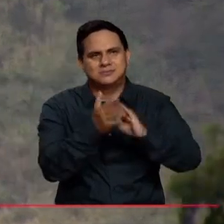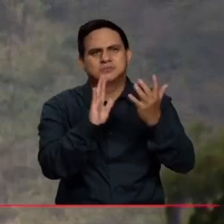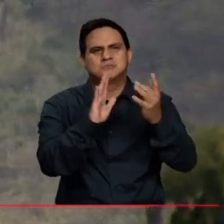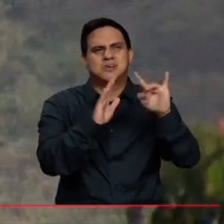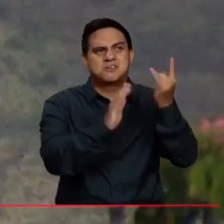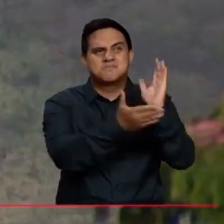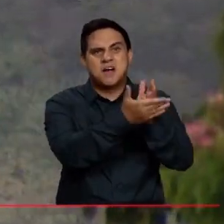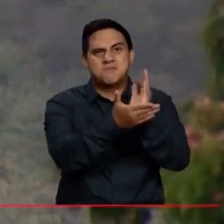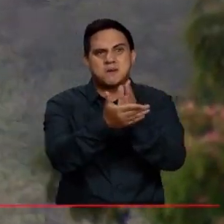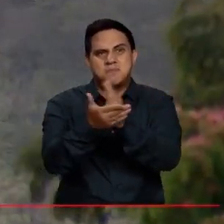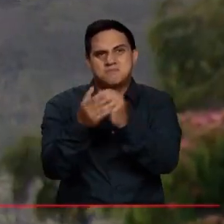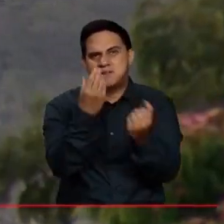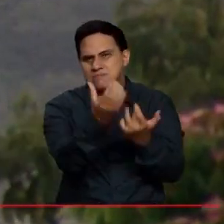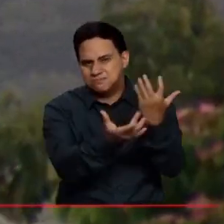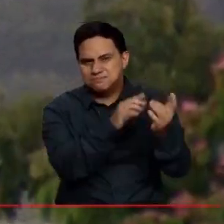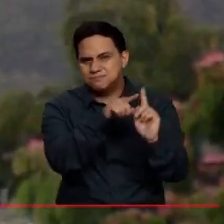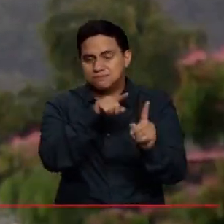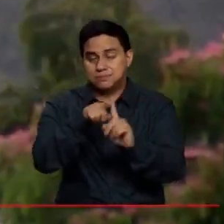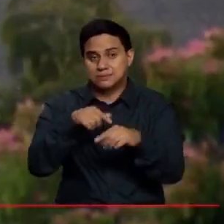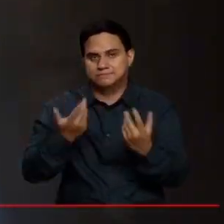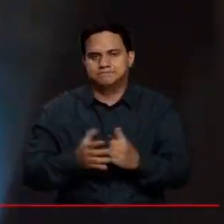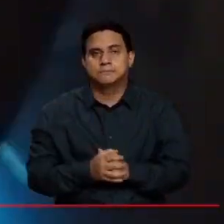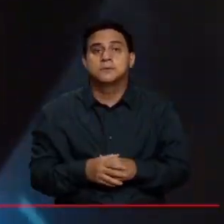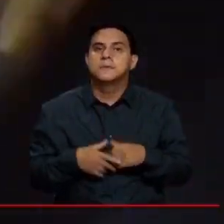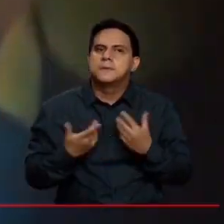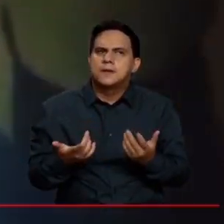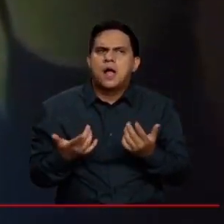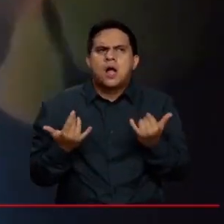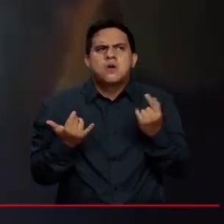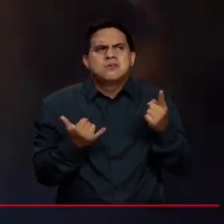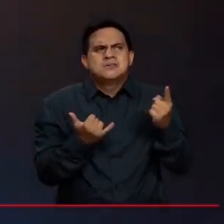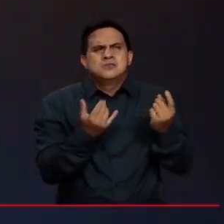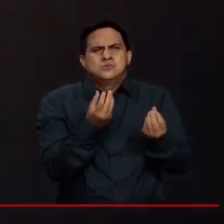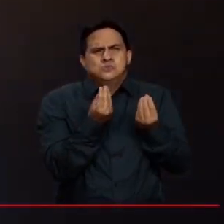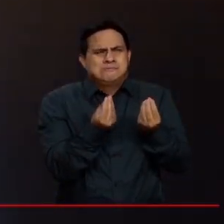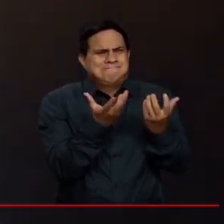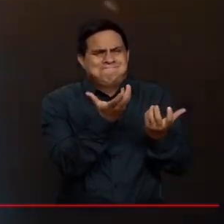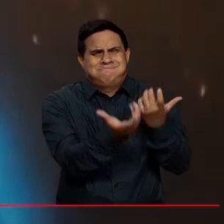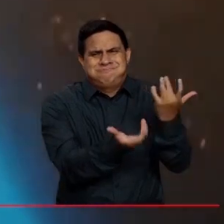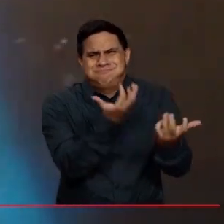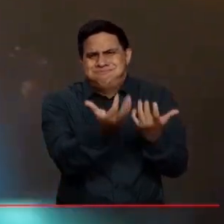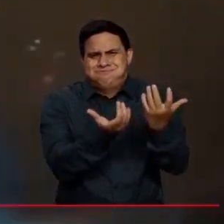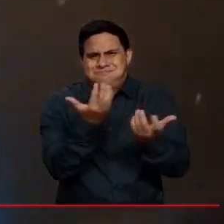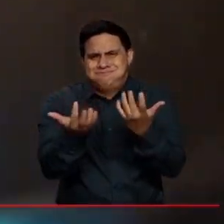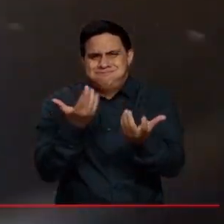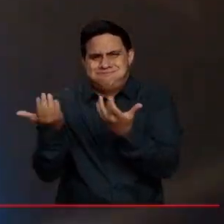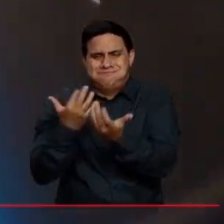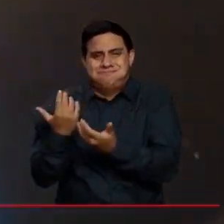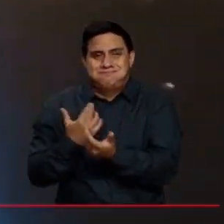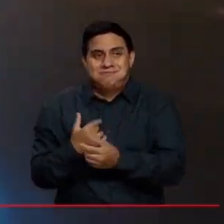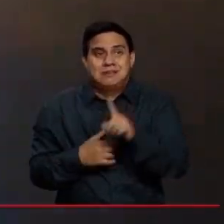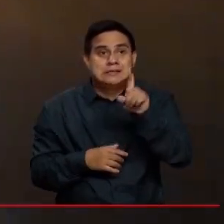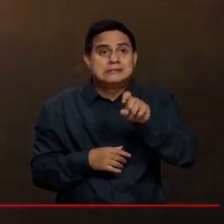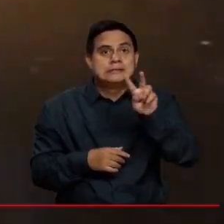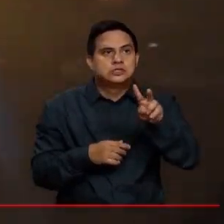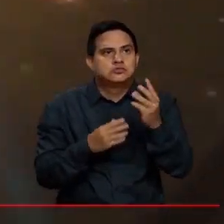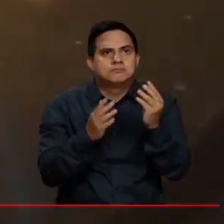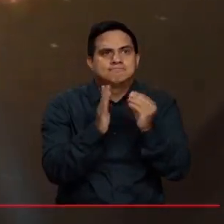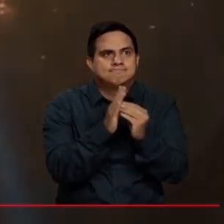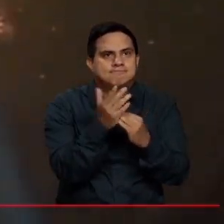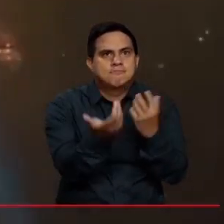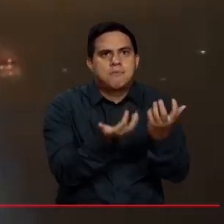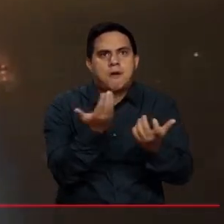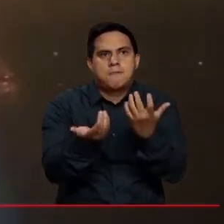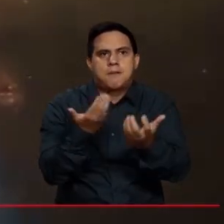En el Valle del Cauca, donde este mes se han registrado 62 incendios, ya se adelantan reuniones estratégicas para analizar su posible